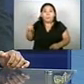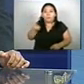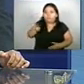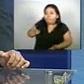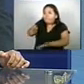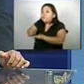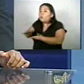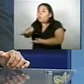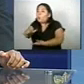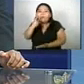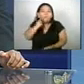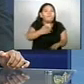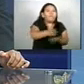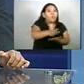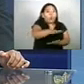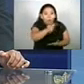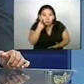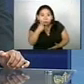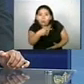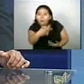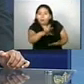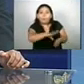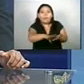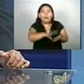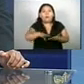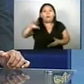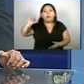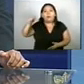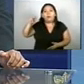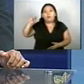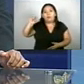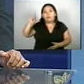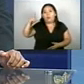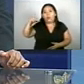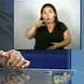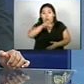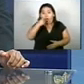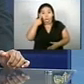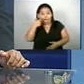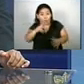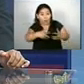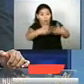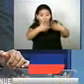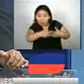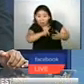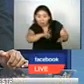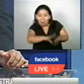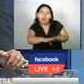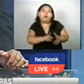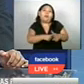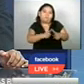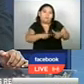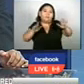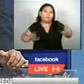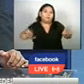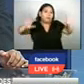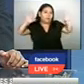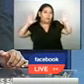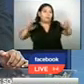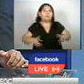para verificar el pago de este beneficio. Quienes incumplan lo establecido en la ley serán sancionados, aseguró. Veamos.